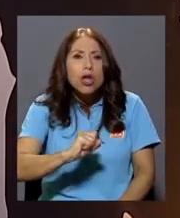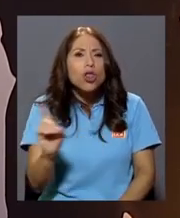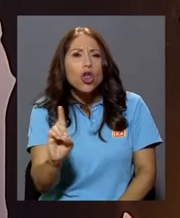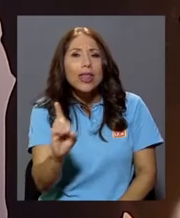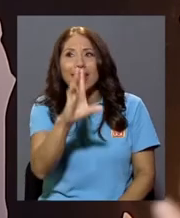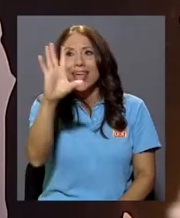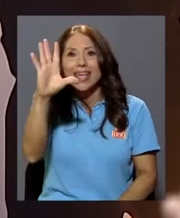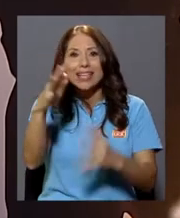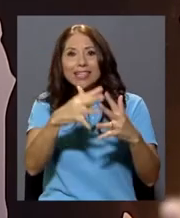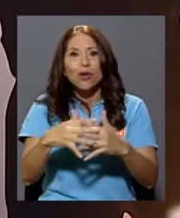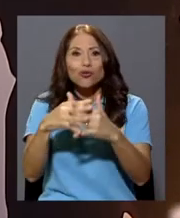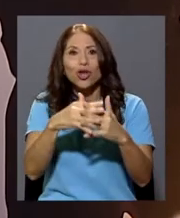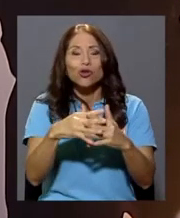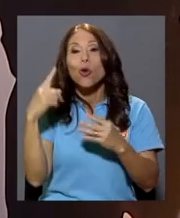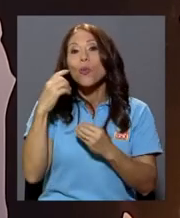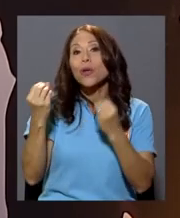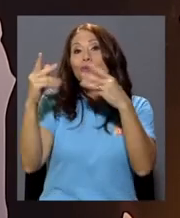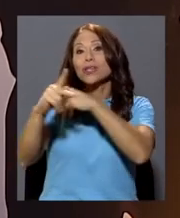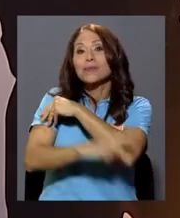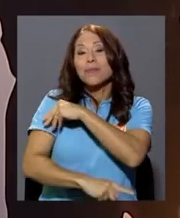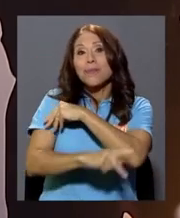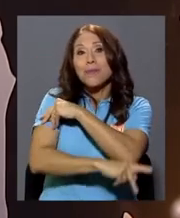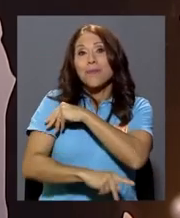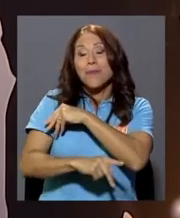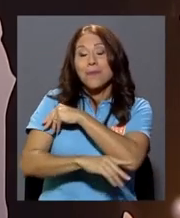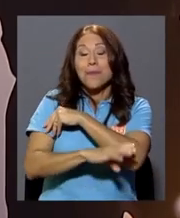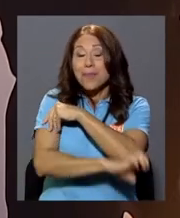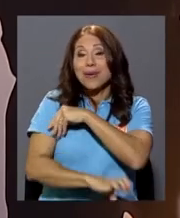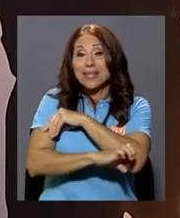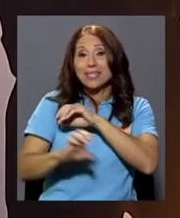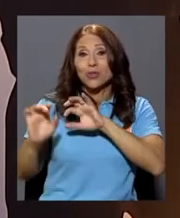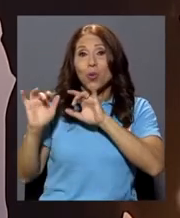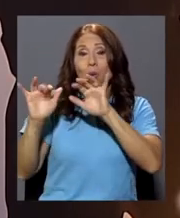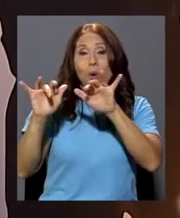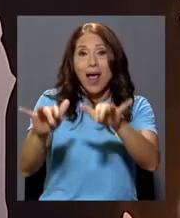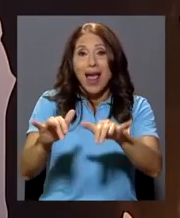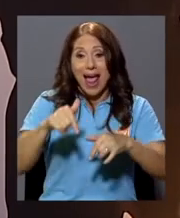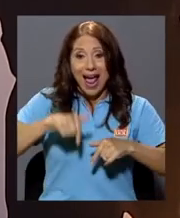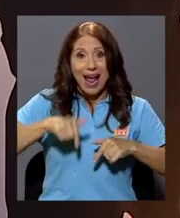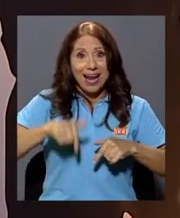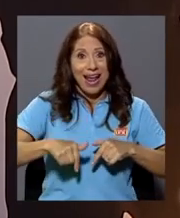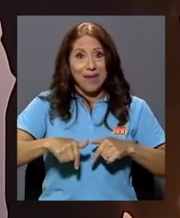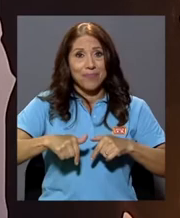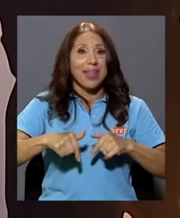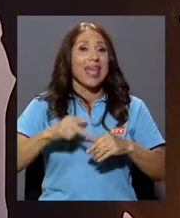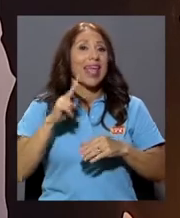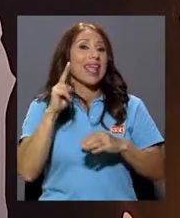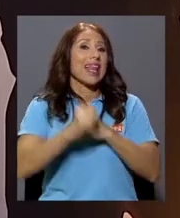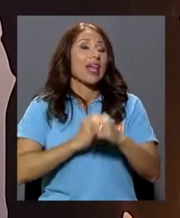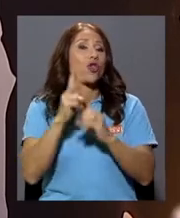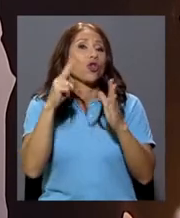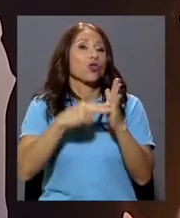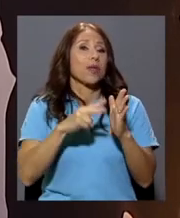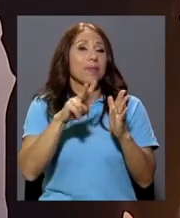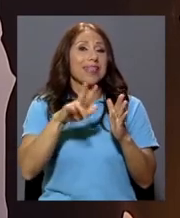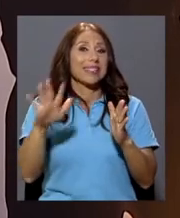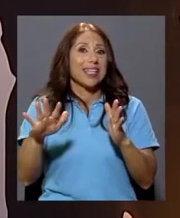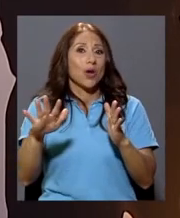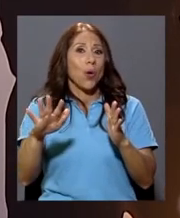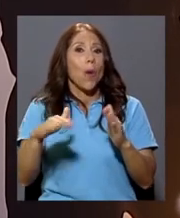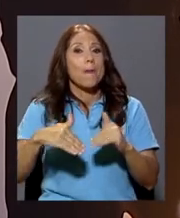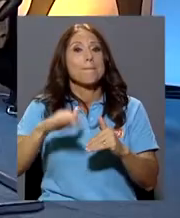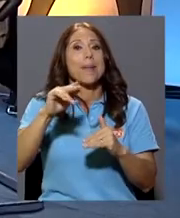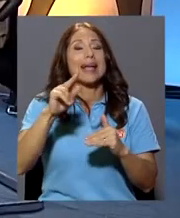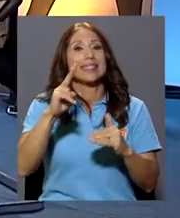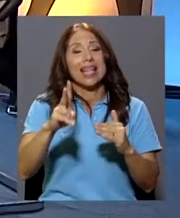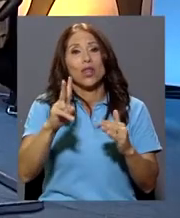que reciben. Vea que de acá al 2025 vamos a tener más de un 25% de personas mayores. Eso va a tener una